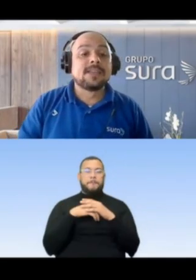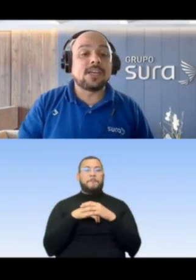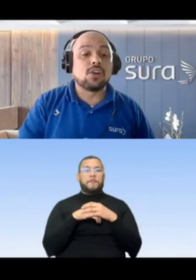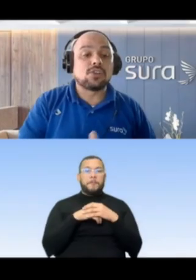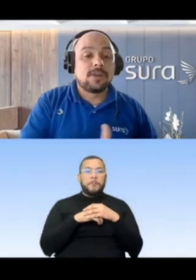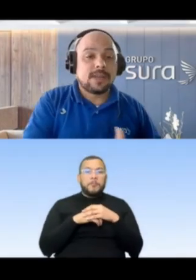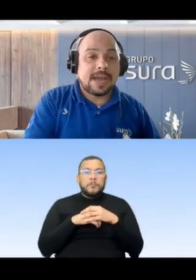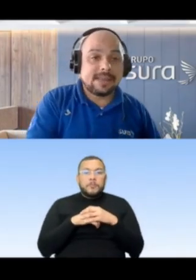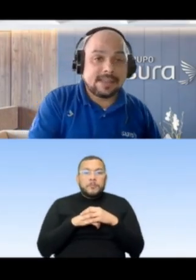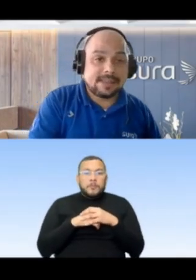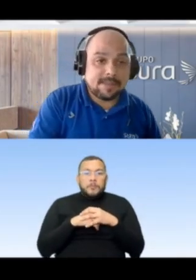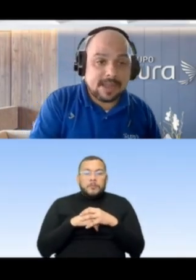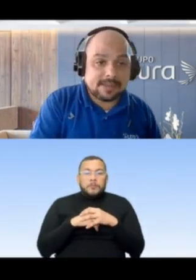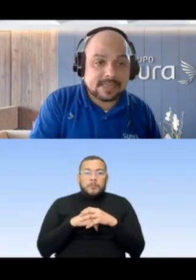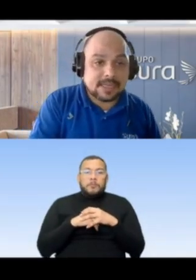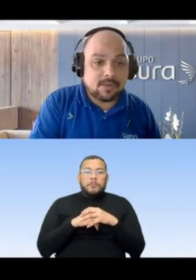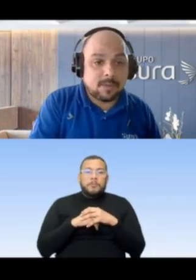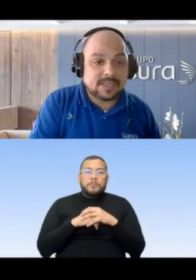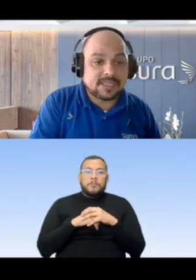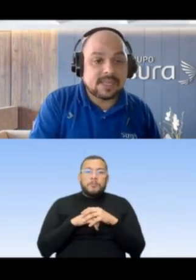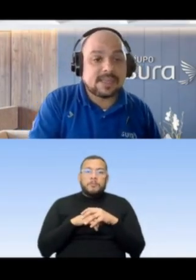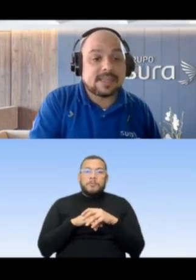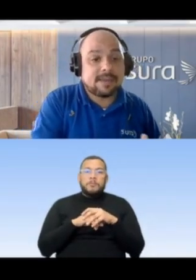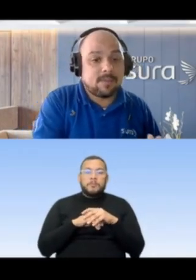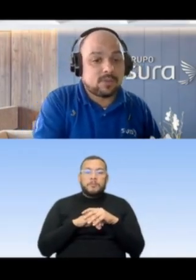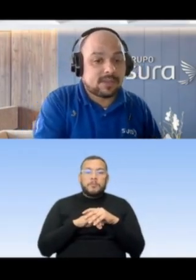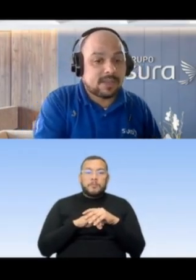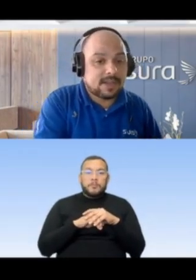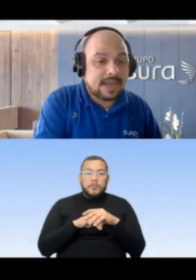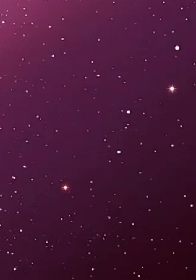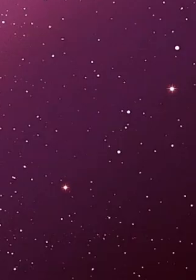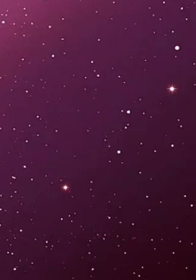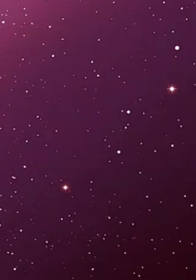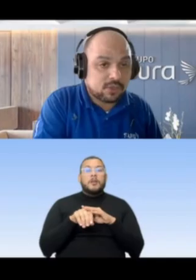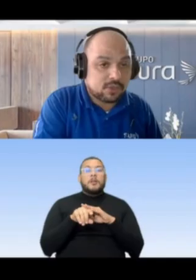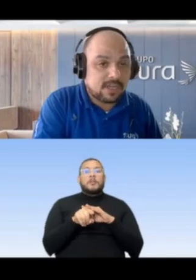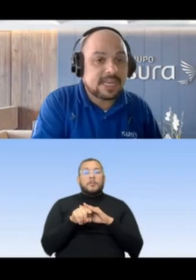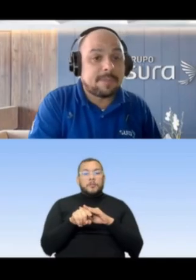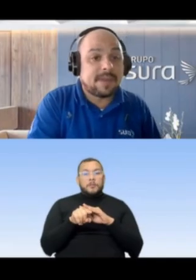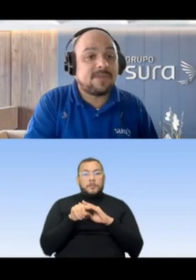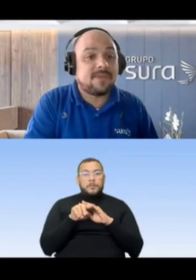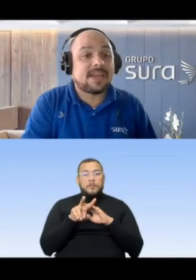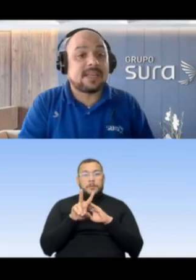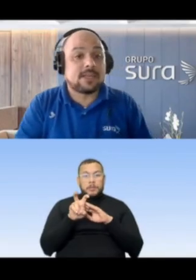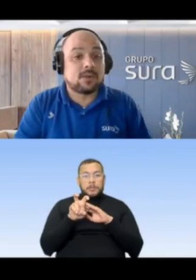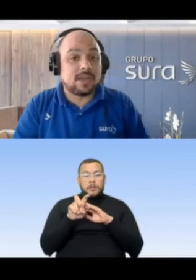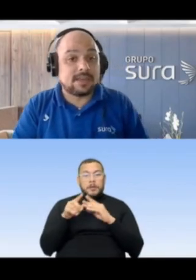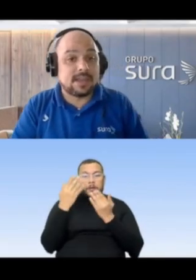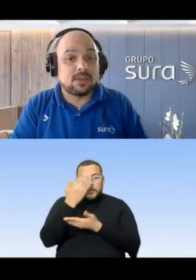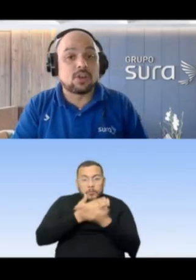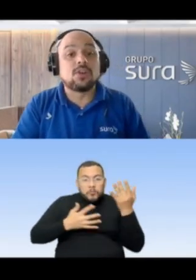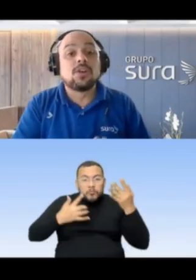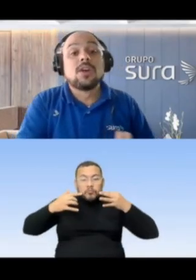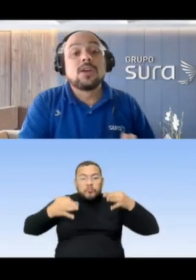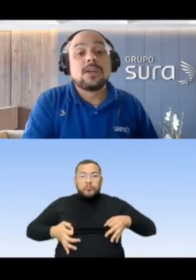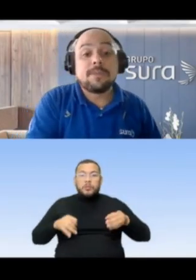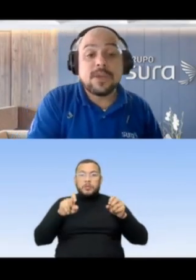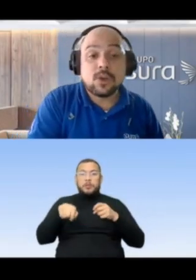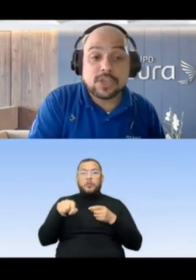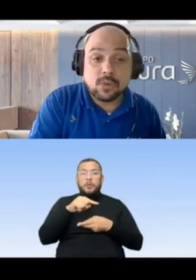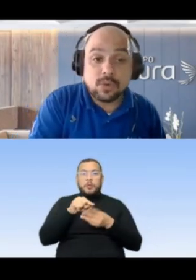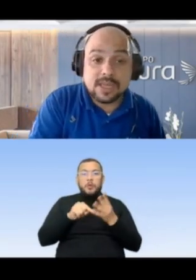¿Listo? Chicos, ante el tema de traslado del paciente, debemos de tener la evaluación inicial, verificar la seguridad del